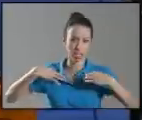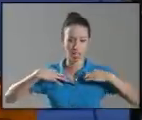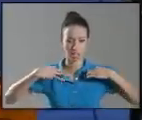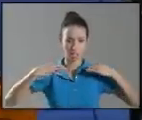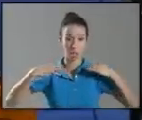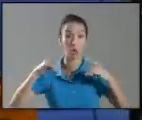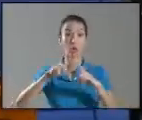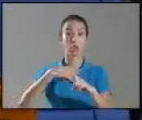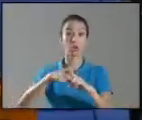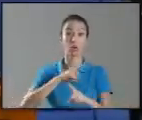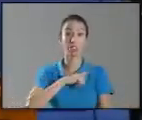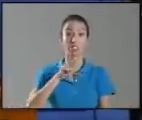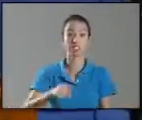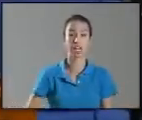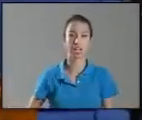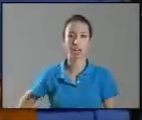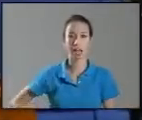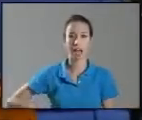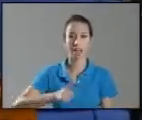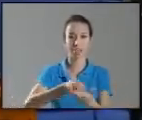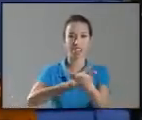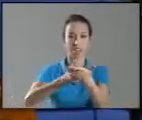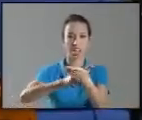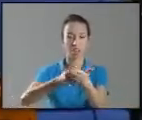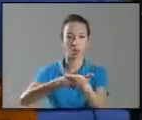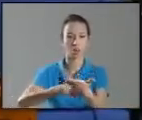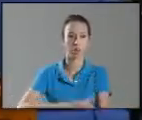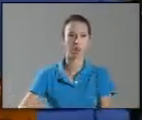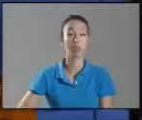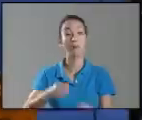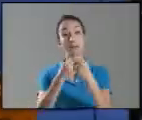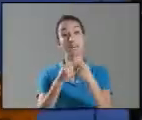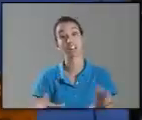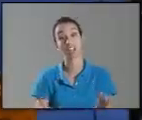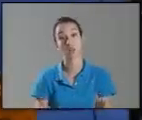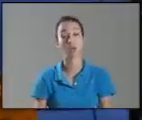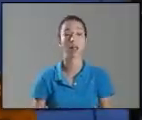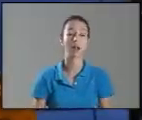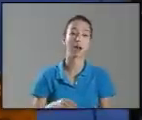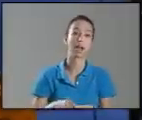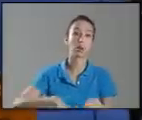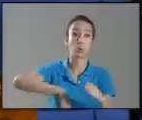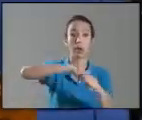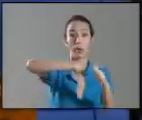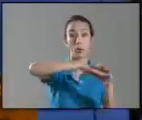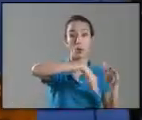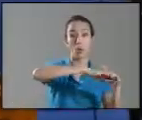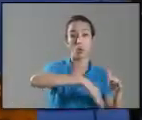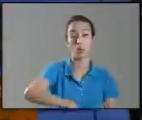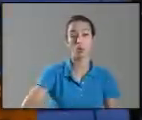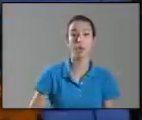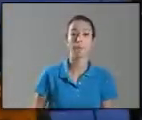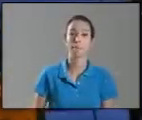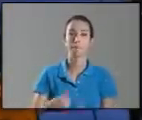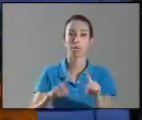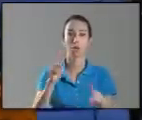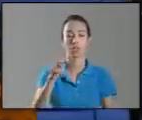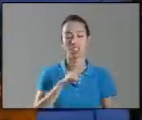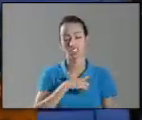los fanáticos de deportes defienden su camiseta cuando los están vapuleando.